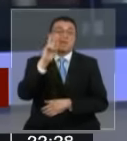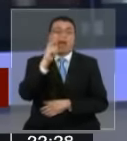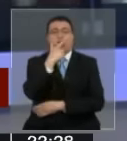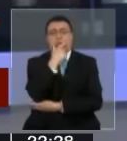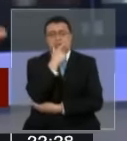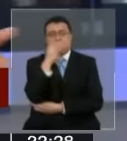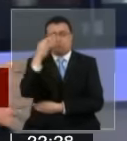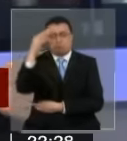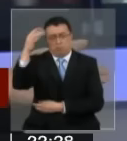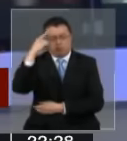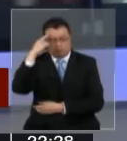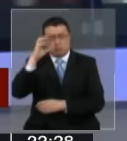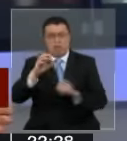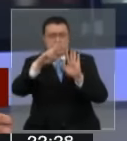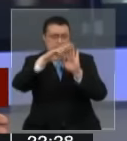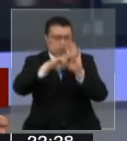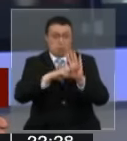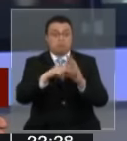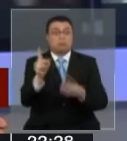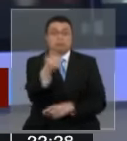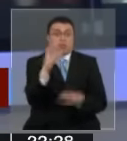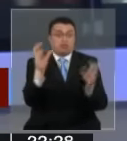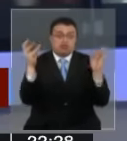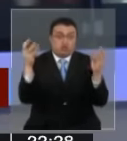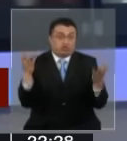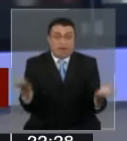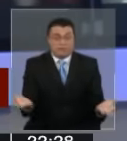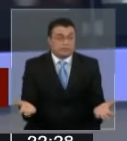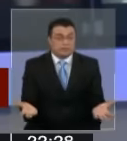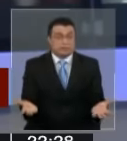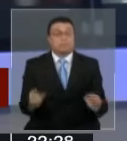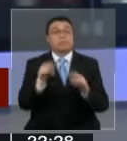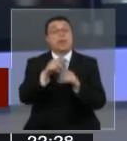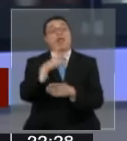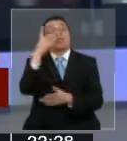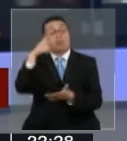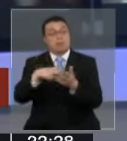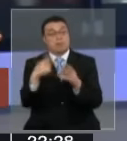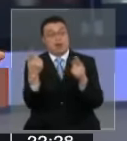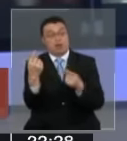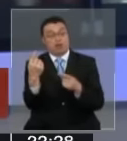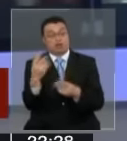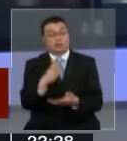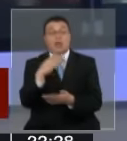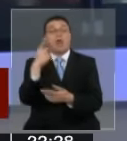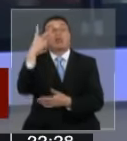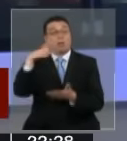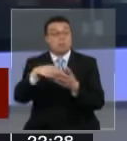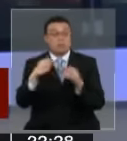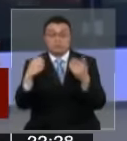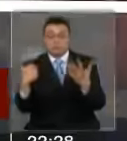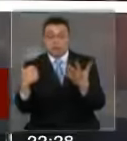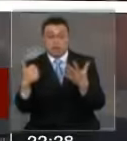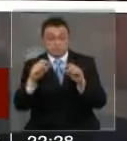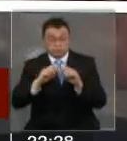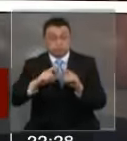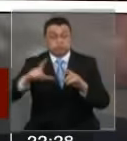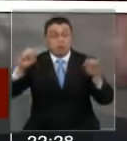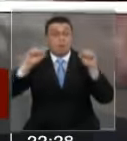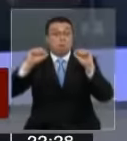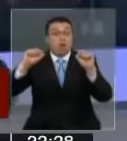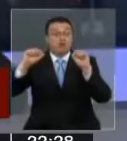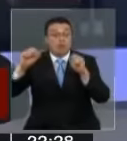así va a ser y así se va a regular. No lo sabemos todavía. Desde 2011, desde 2006, en que surgieron las primeras